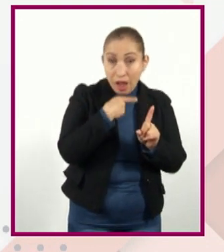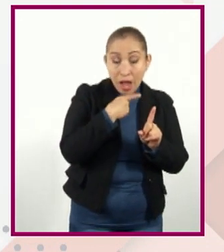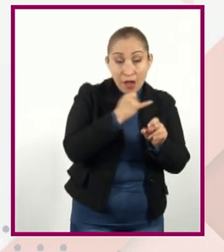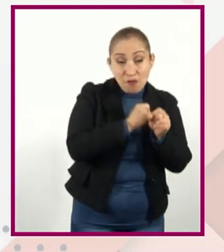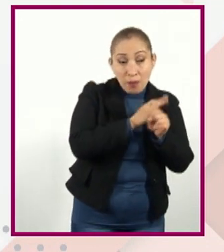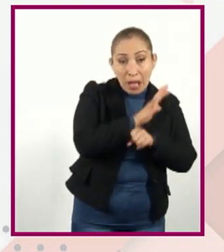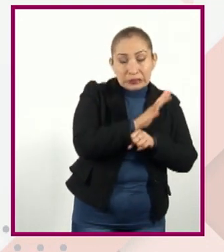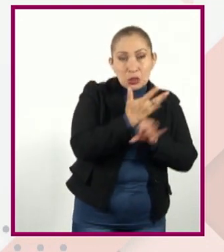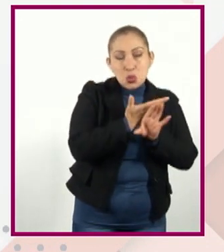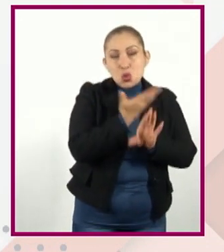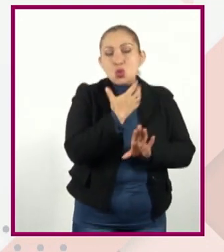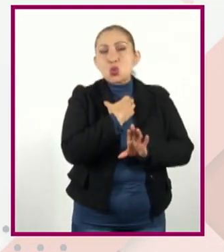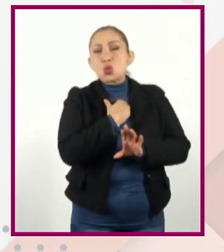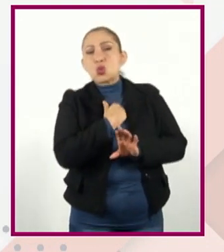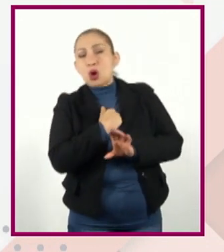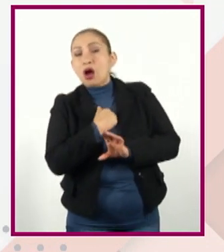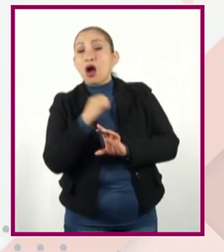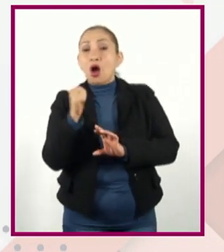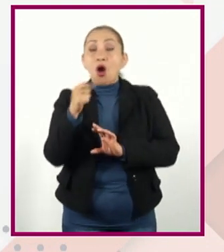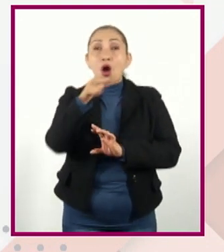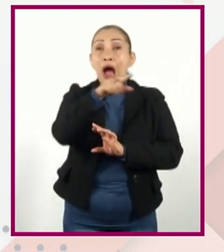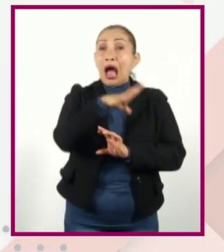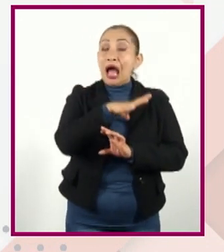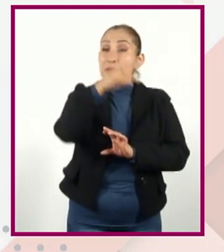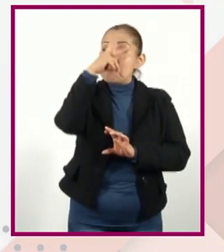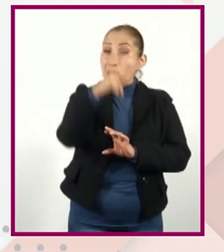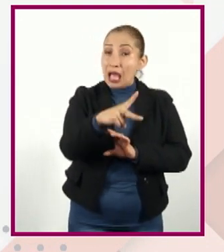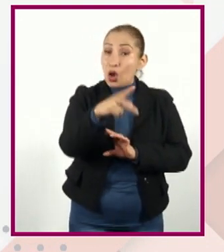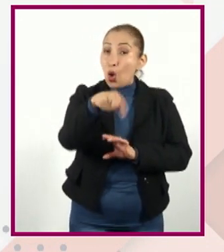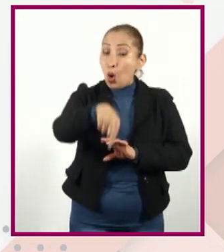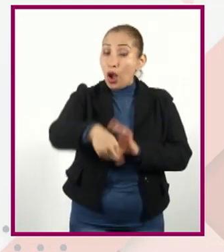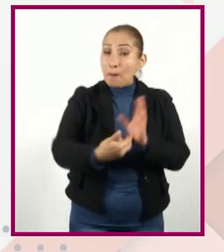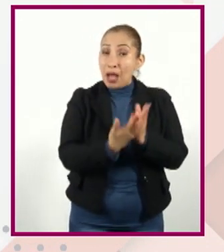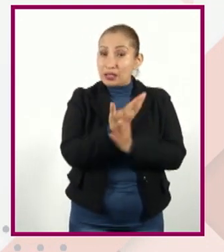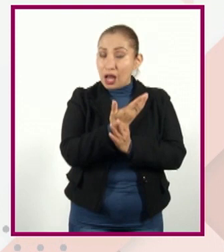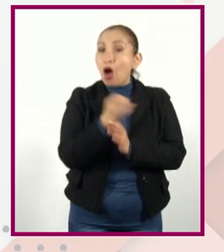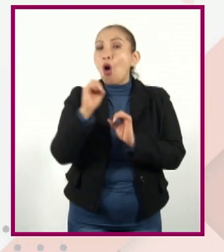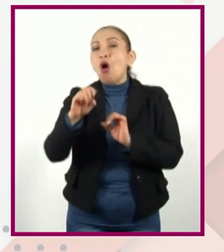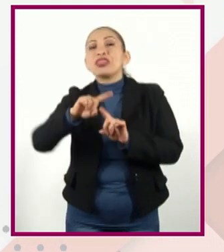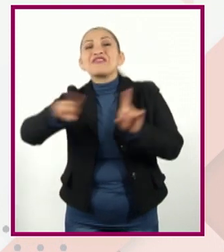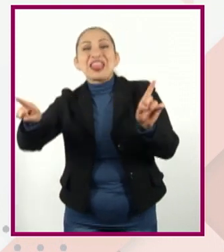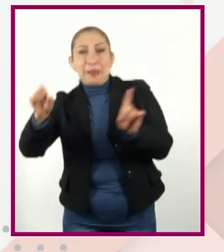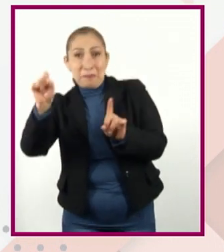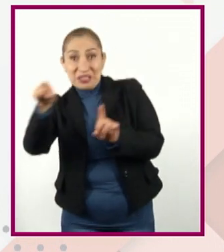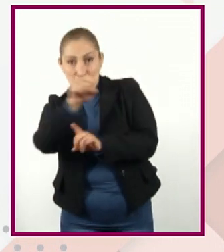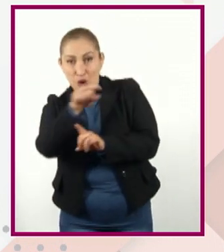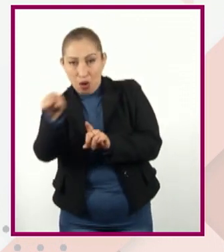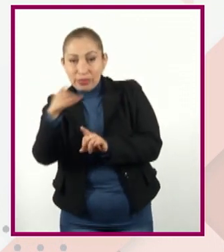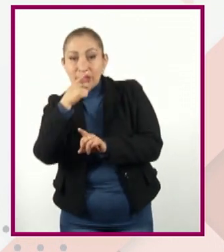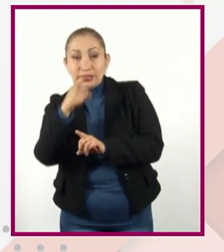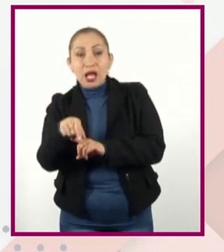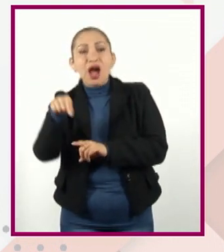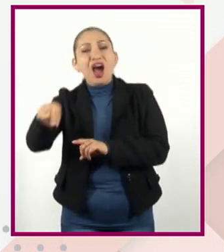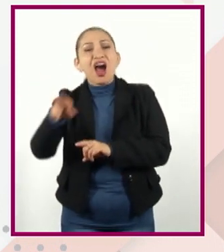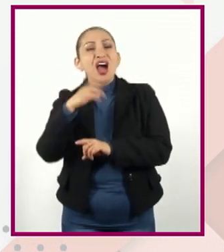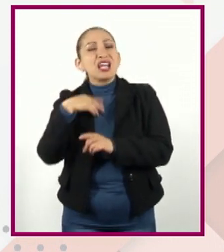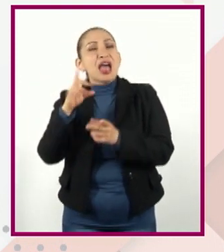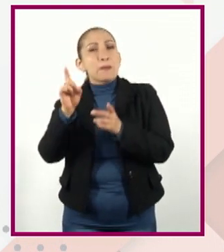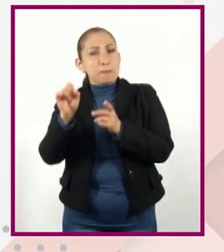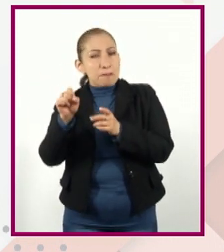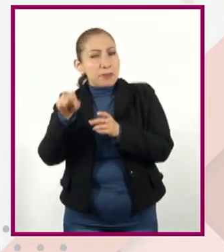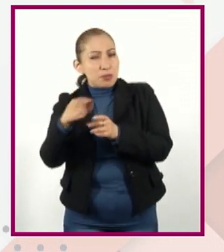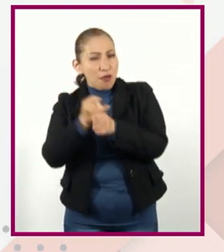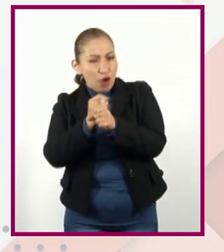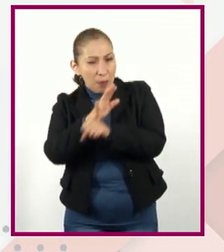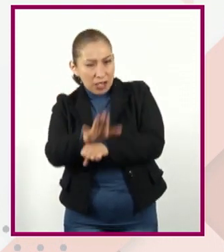muy abrumadores con los que se enfrenta México esta mañana que los datos con los que se enfrenta México esta mañana. Si